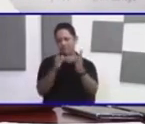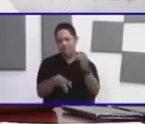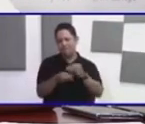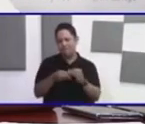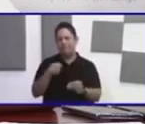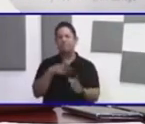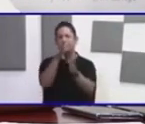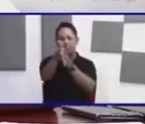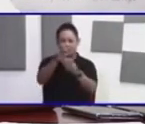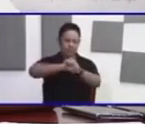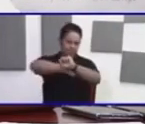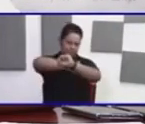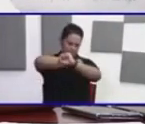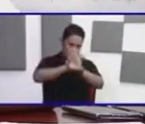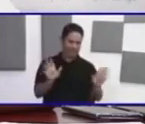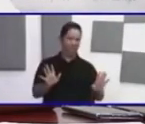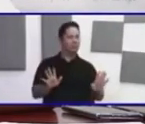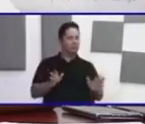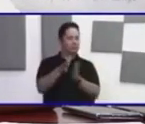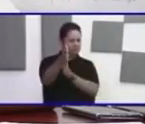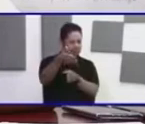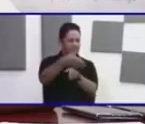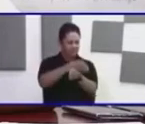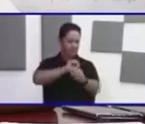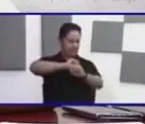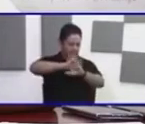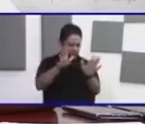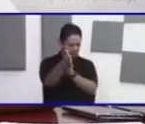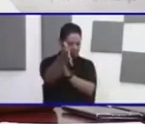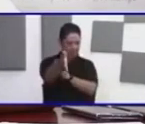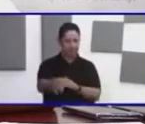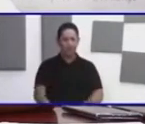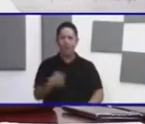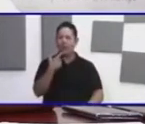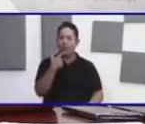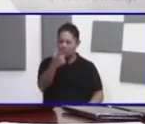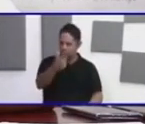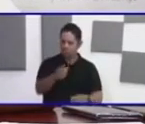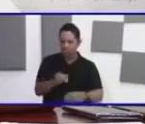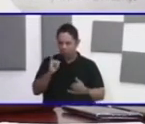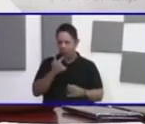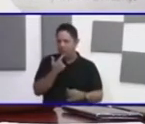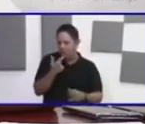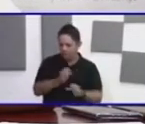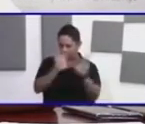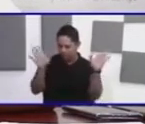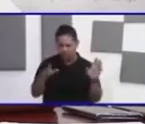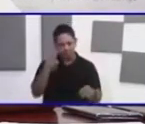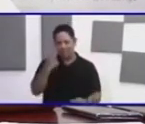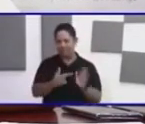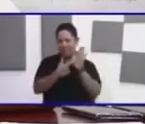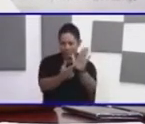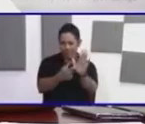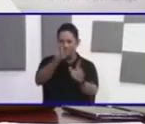hacer en principio esa aclaración, pero no solamente lo voy a hacer de boca, voy a demostrarles de que las personas que han atacado